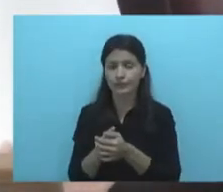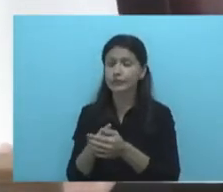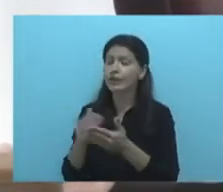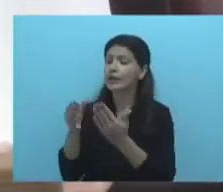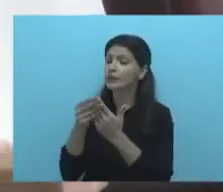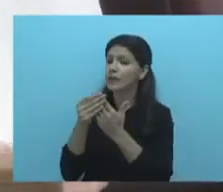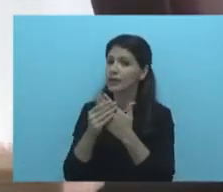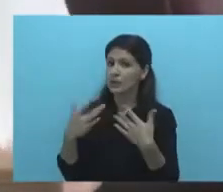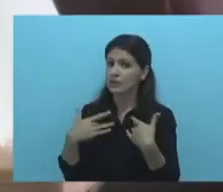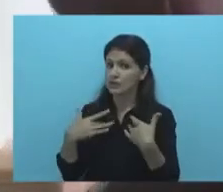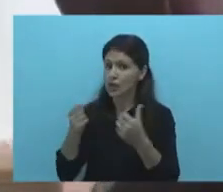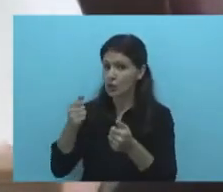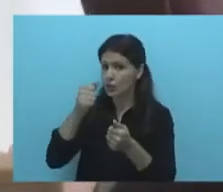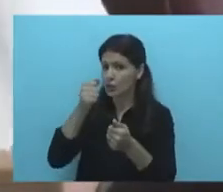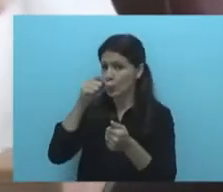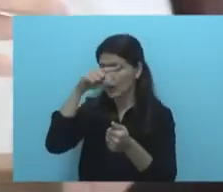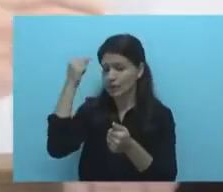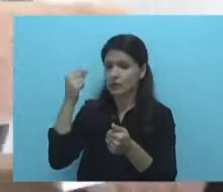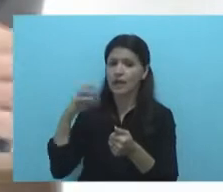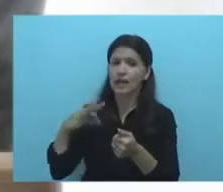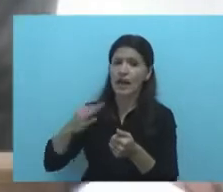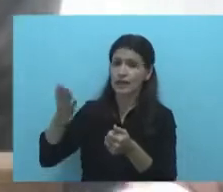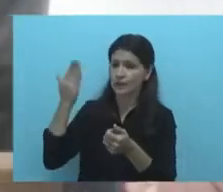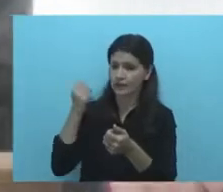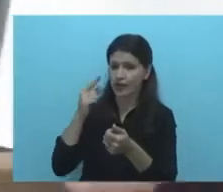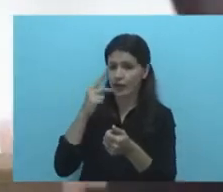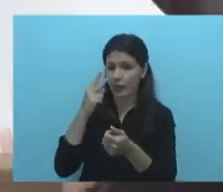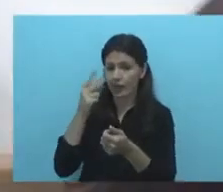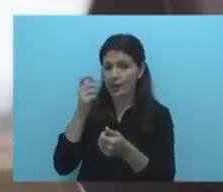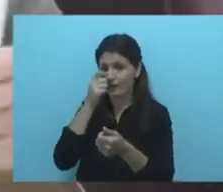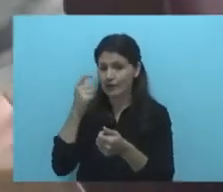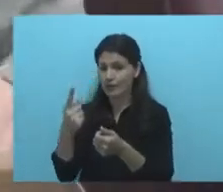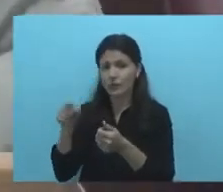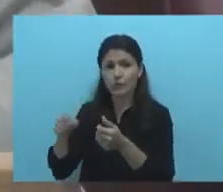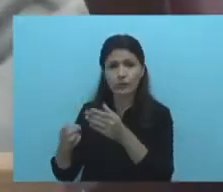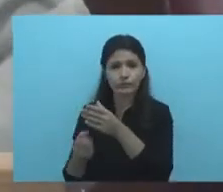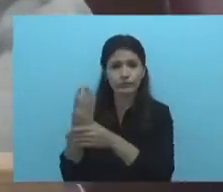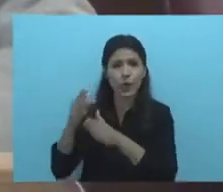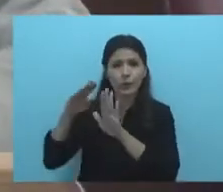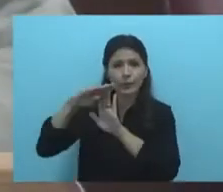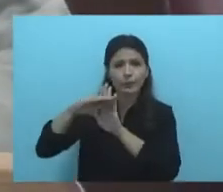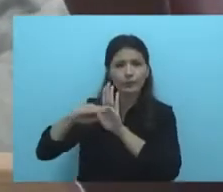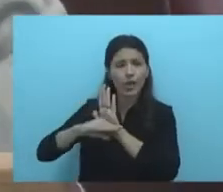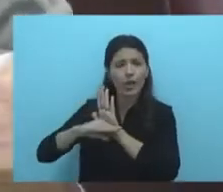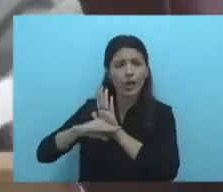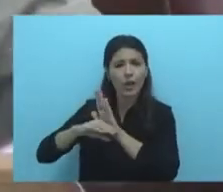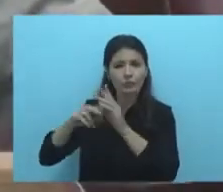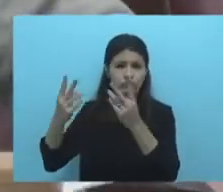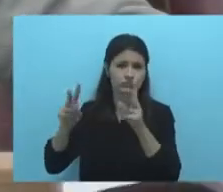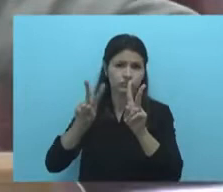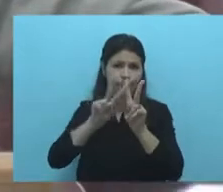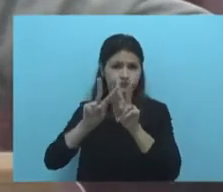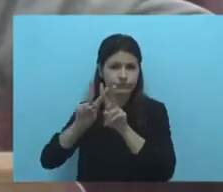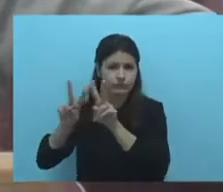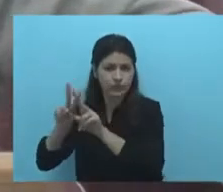Nacional del año 2021 generó este programa que es